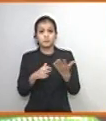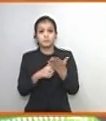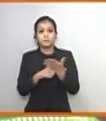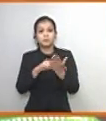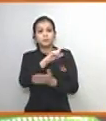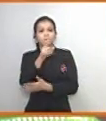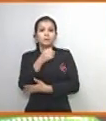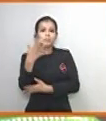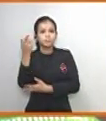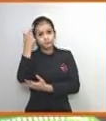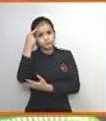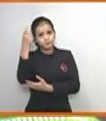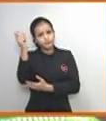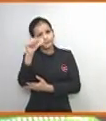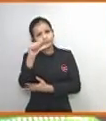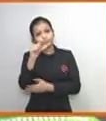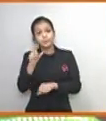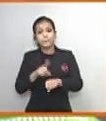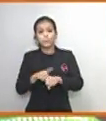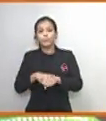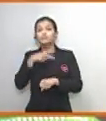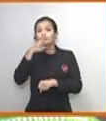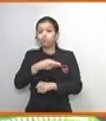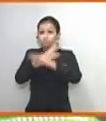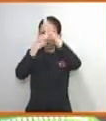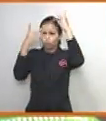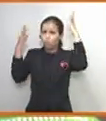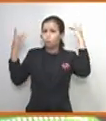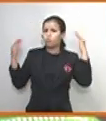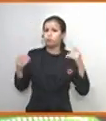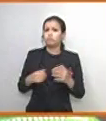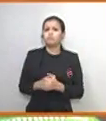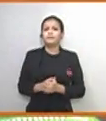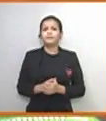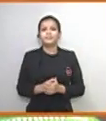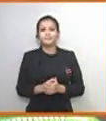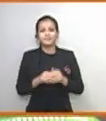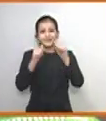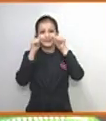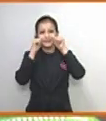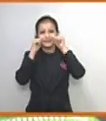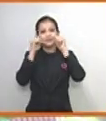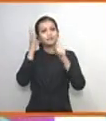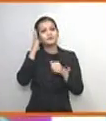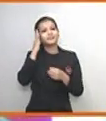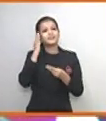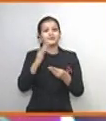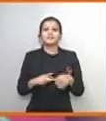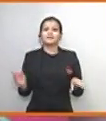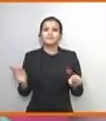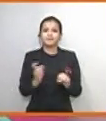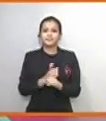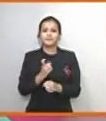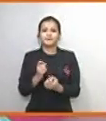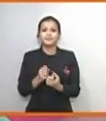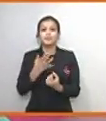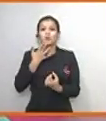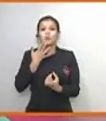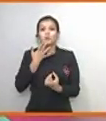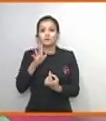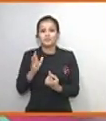dime tú qué soñaste hoy, porque lo haremos una realidad junto a la diaria. Atentos y acompáñame con el primer dígito,